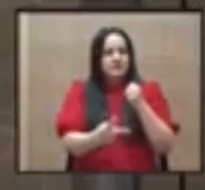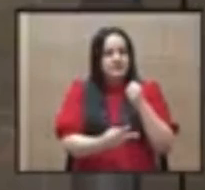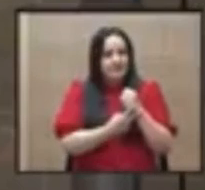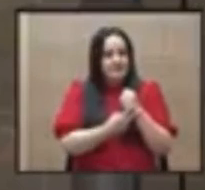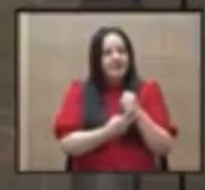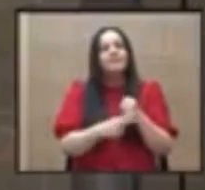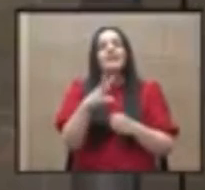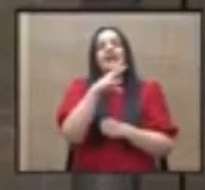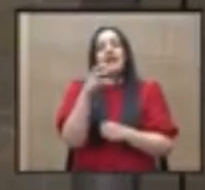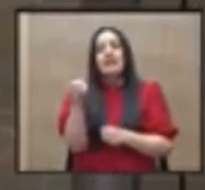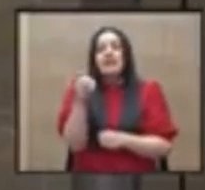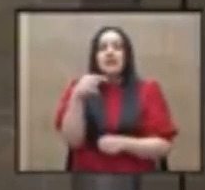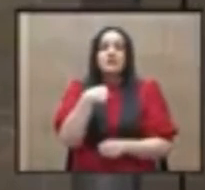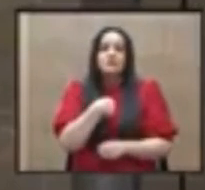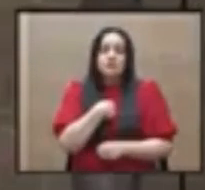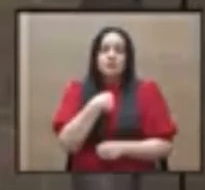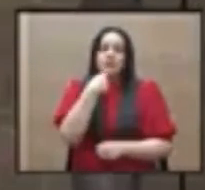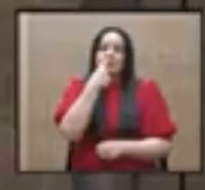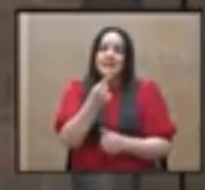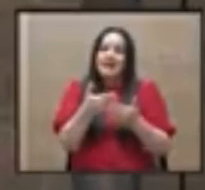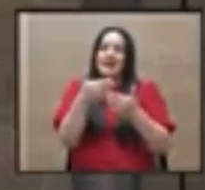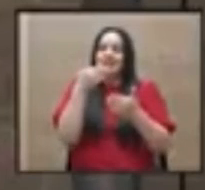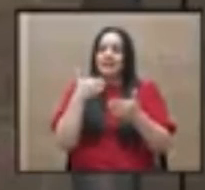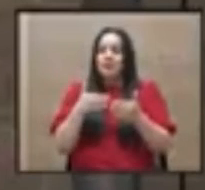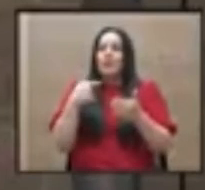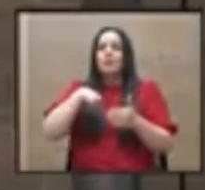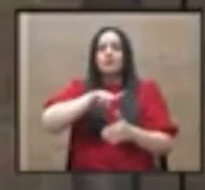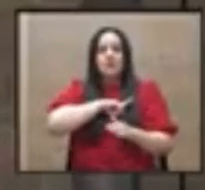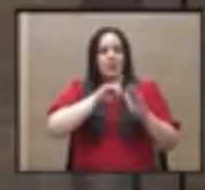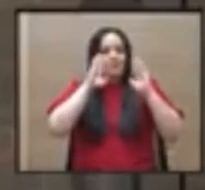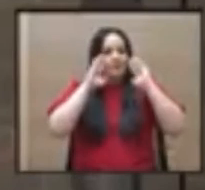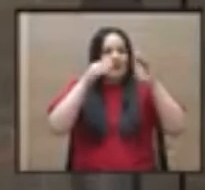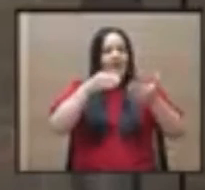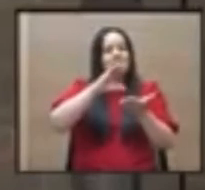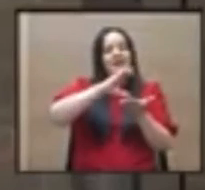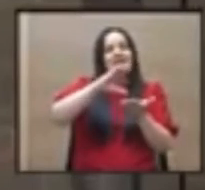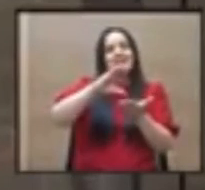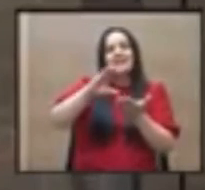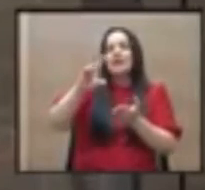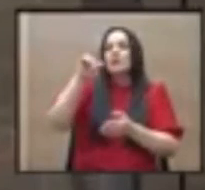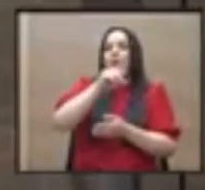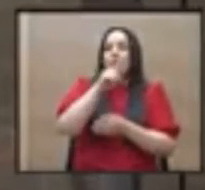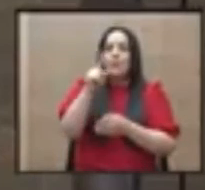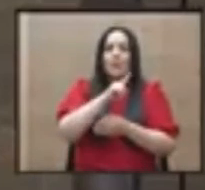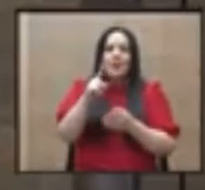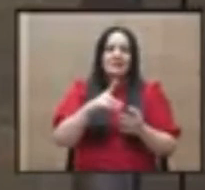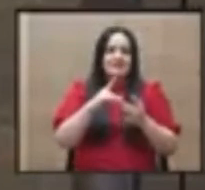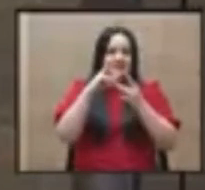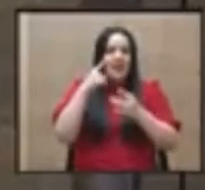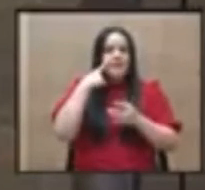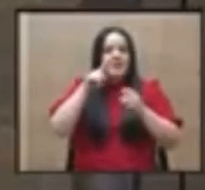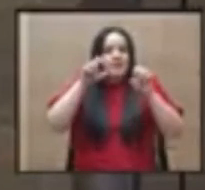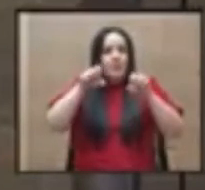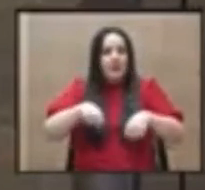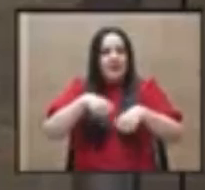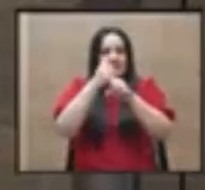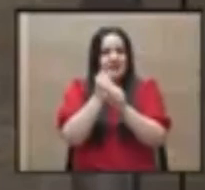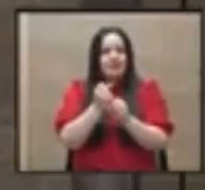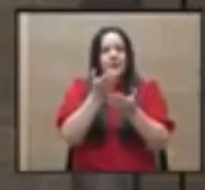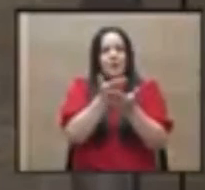anteriormente, nos hemos enfocado en partidas no esenciales para realizar nuestra propuesta de recorte